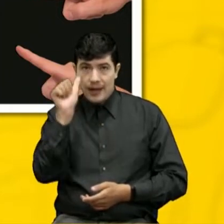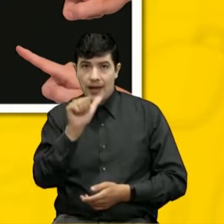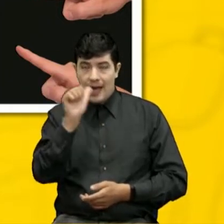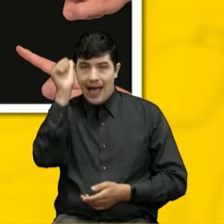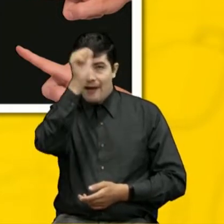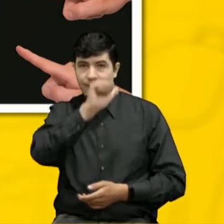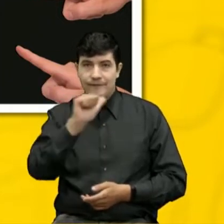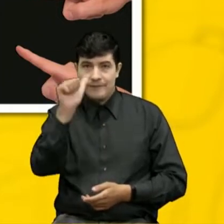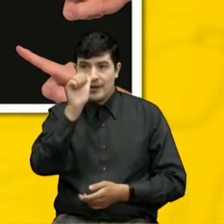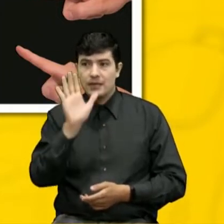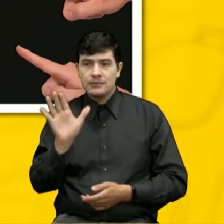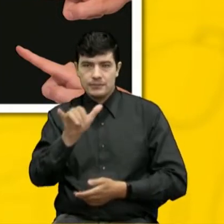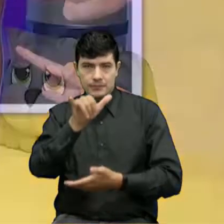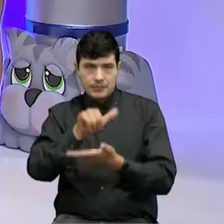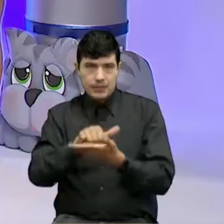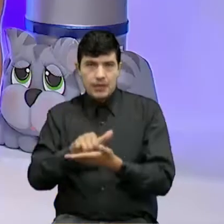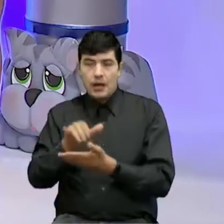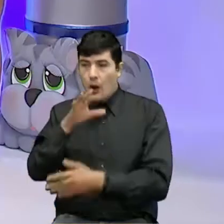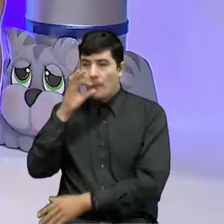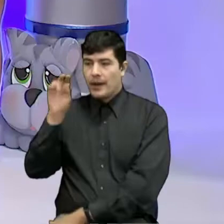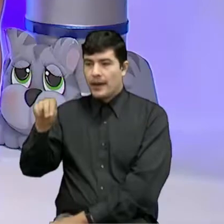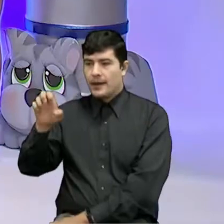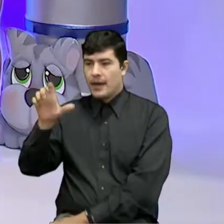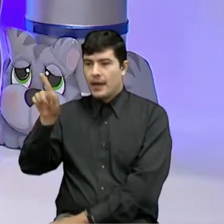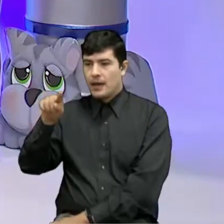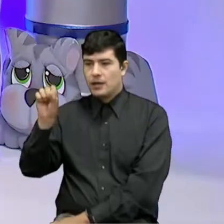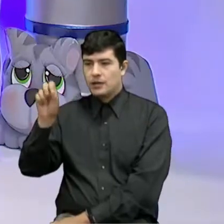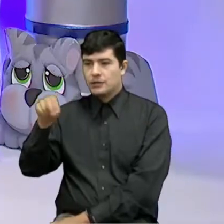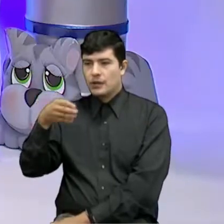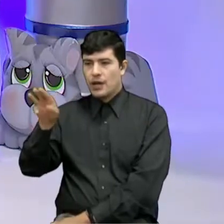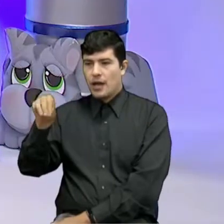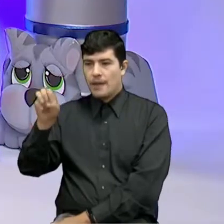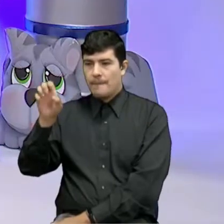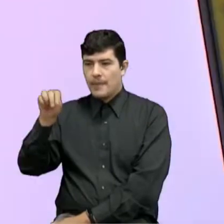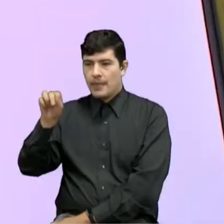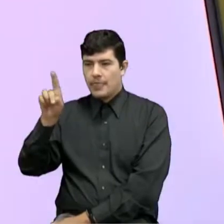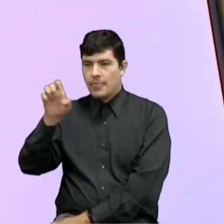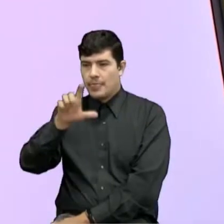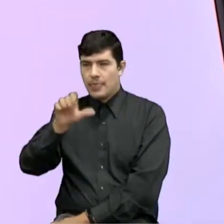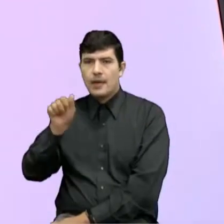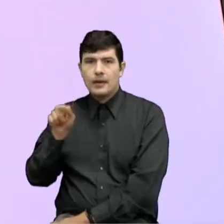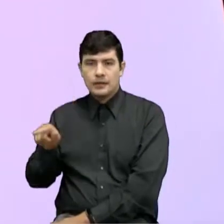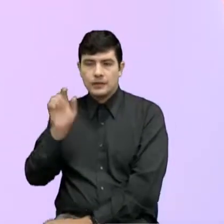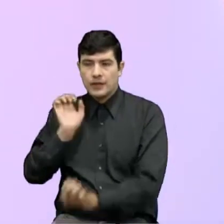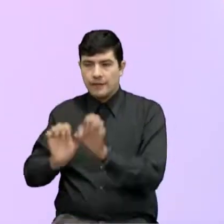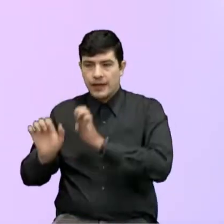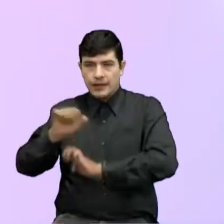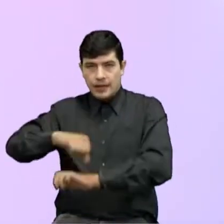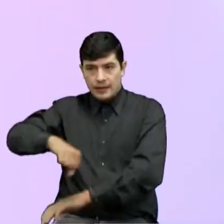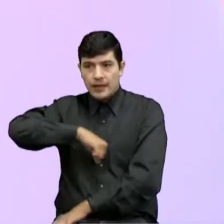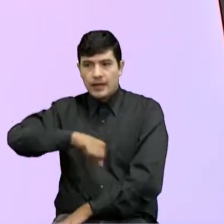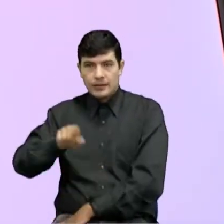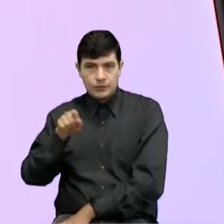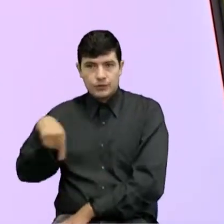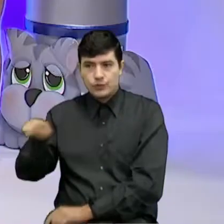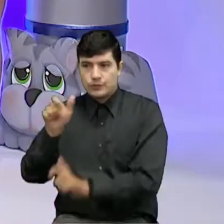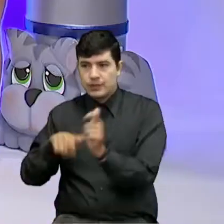fue presidente y estuvo 25 años preso por defender el derecho de su gente de color para tener participación